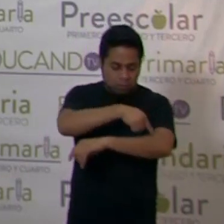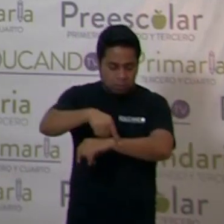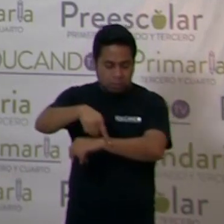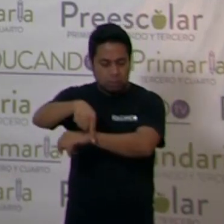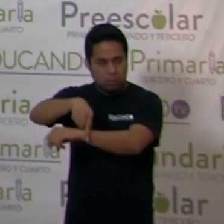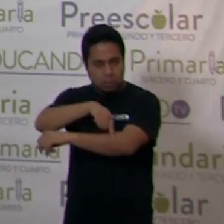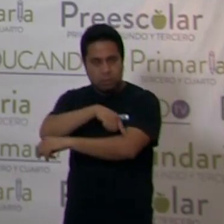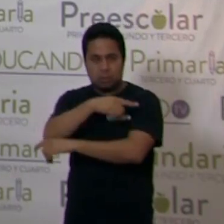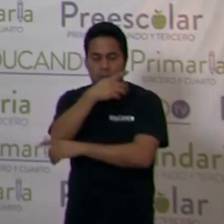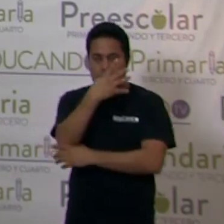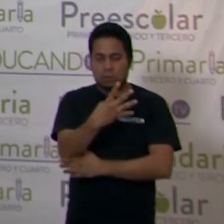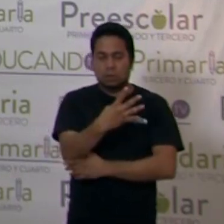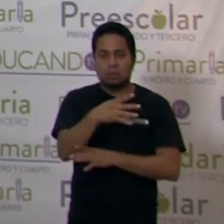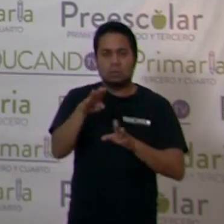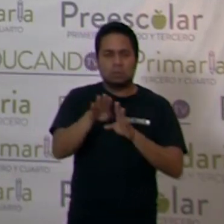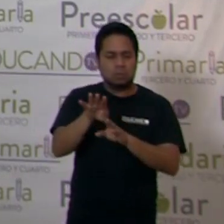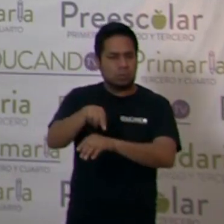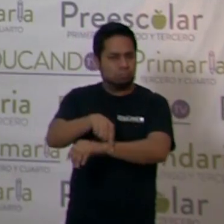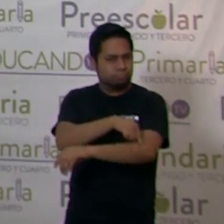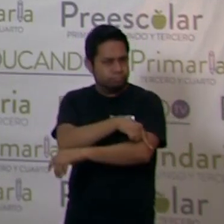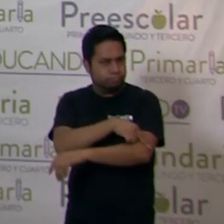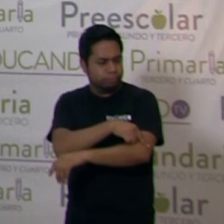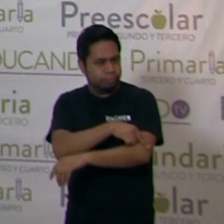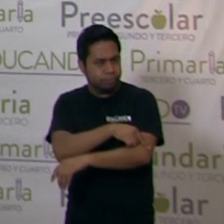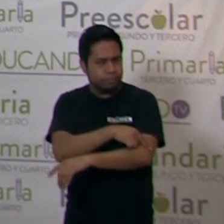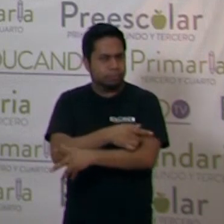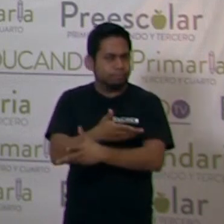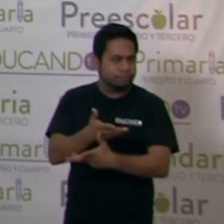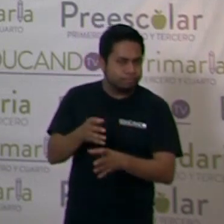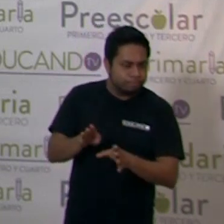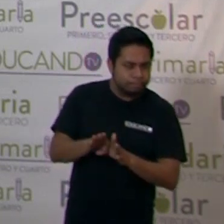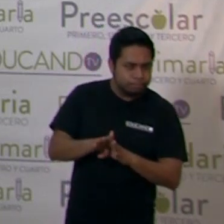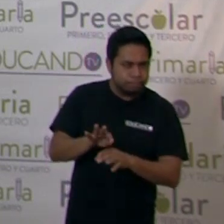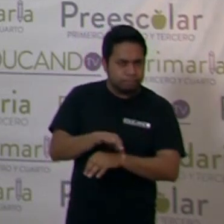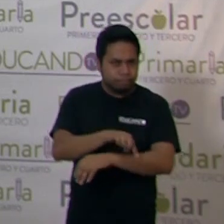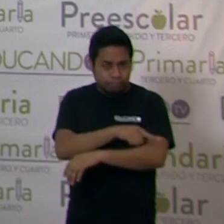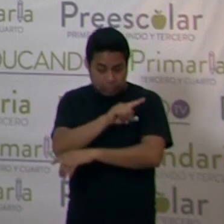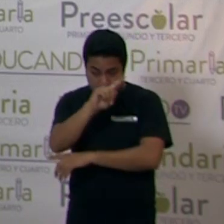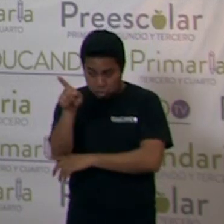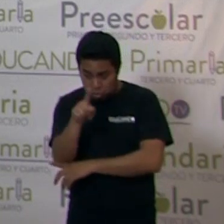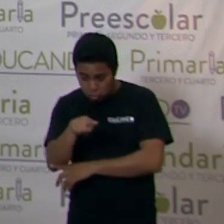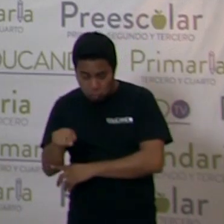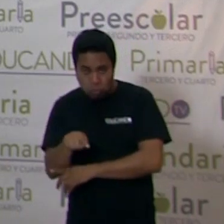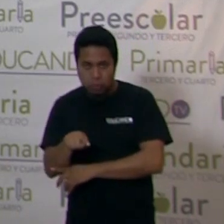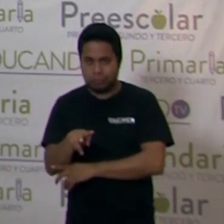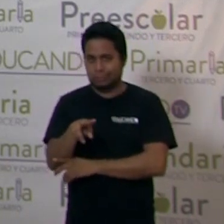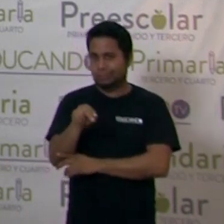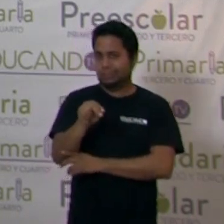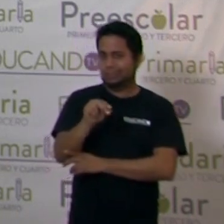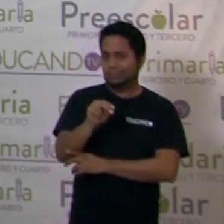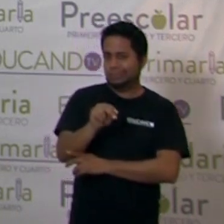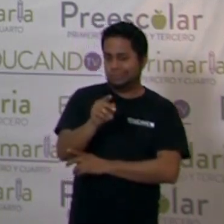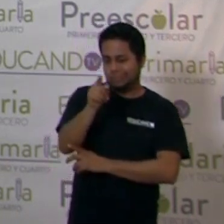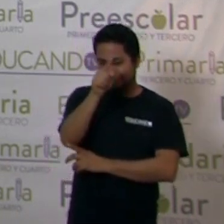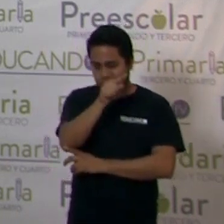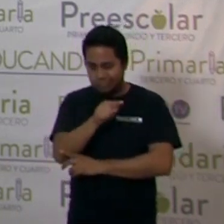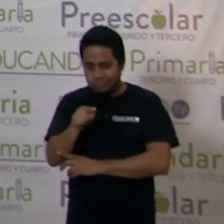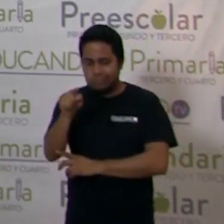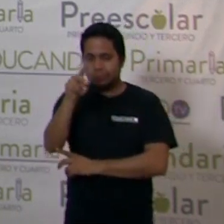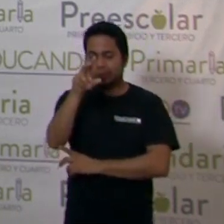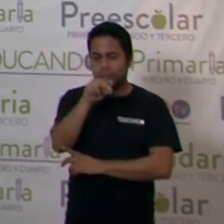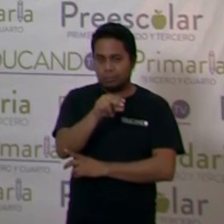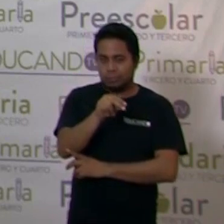lados cómo son sus lados mm no no son curvos no A ver a ver regresamos